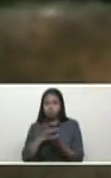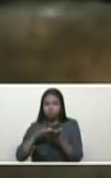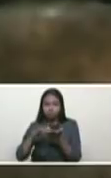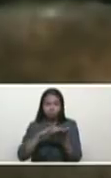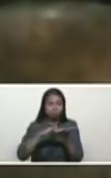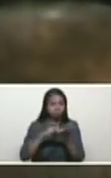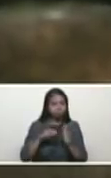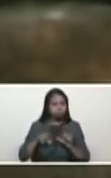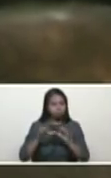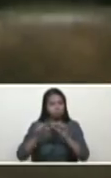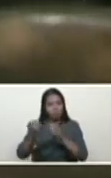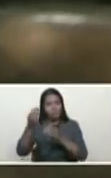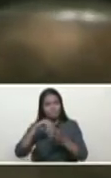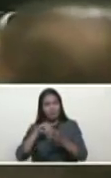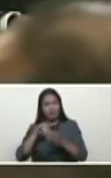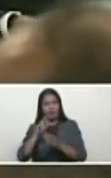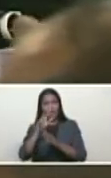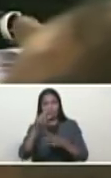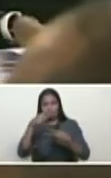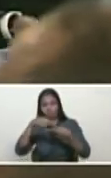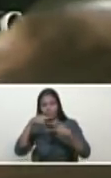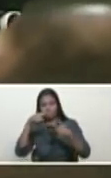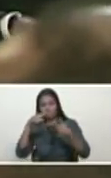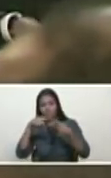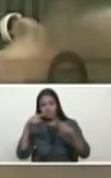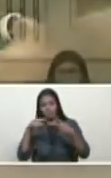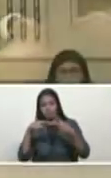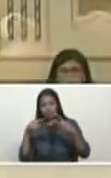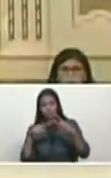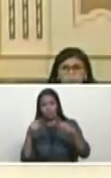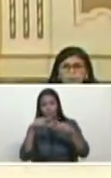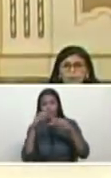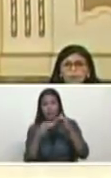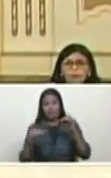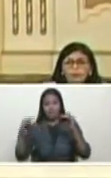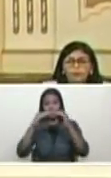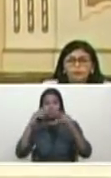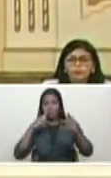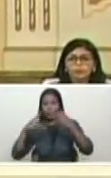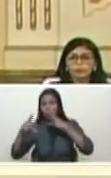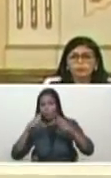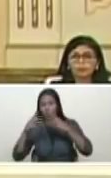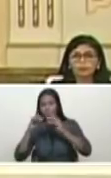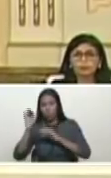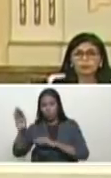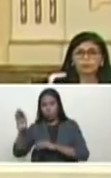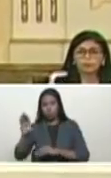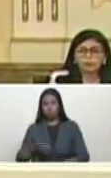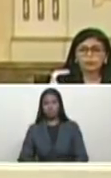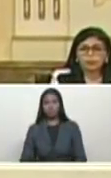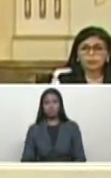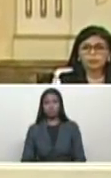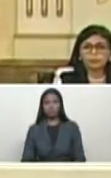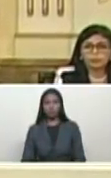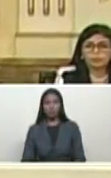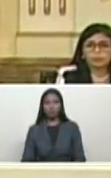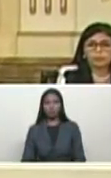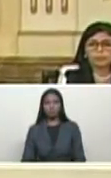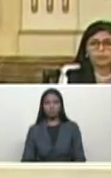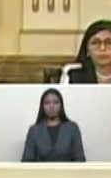y avanzar en tres elementos clave la estabilidad política del país y